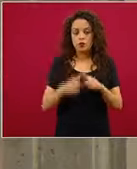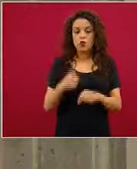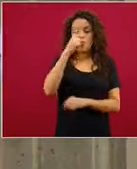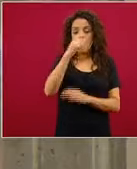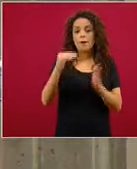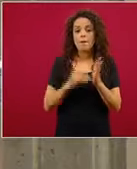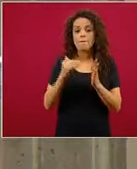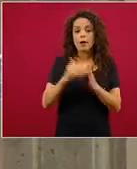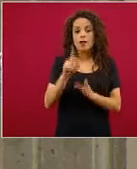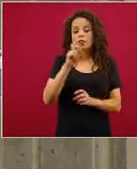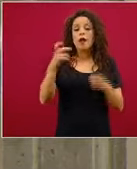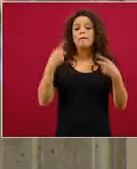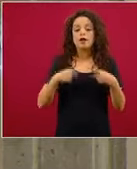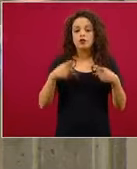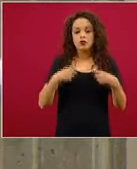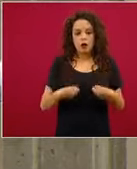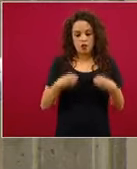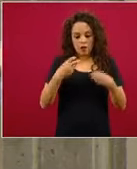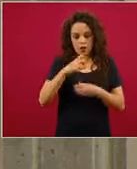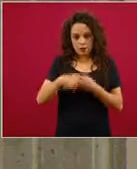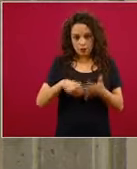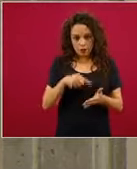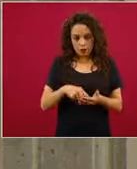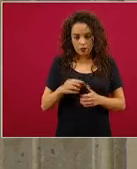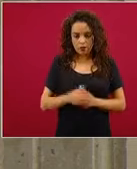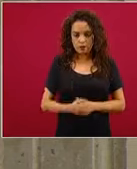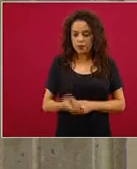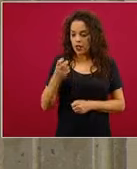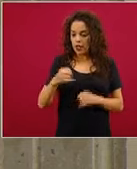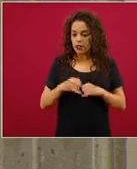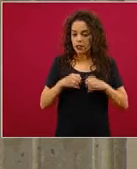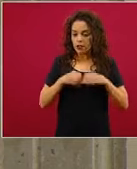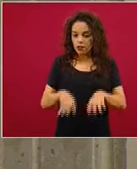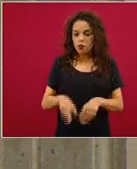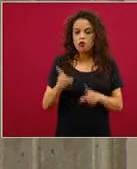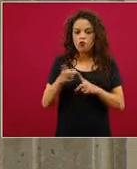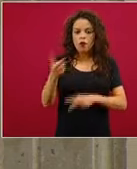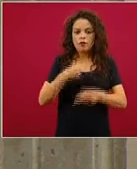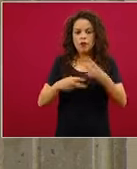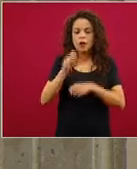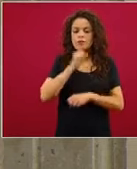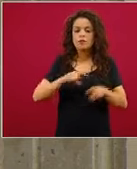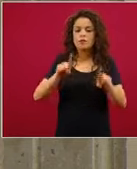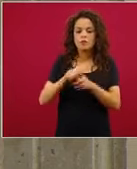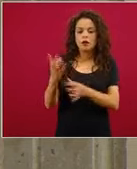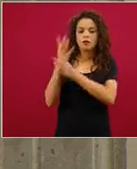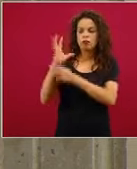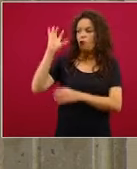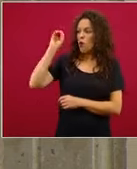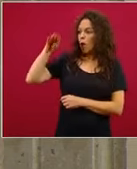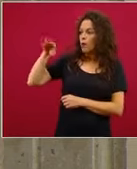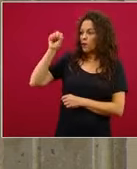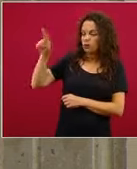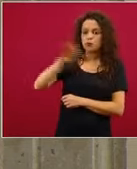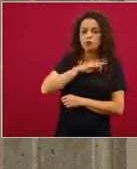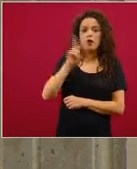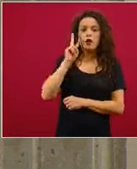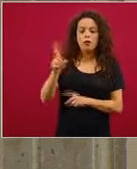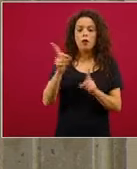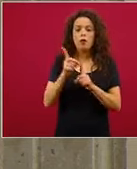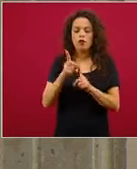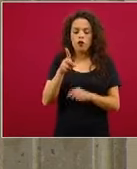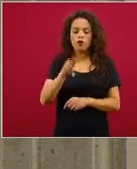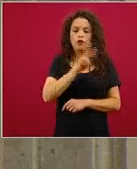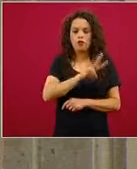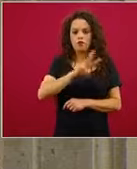Entonces esto también para que se tenga la información, la fuente es la misma Organización Mundial de la Salud, se puede cotejar en las páginas